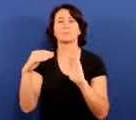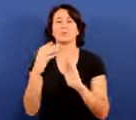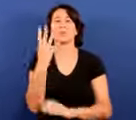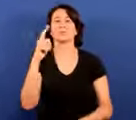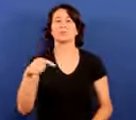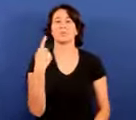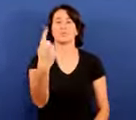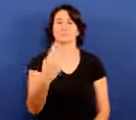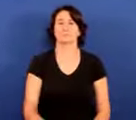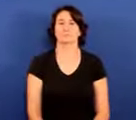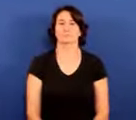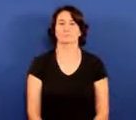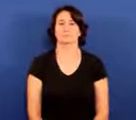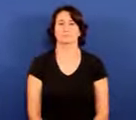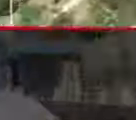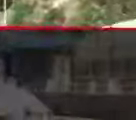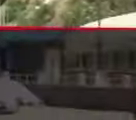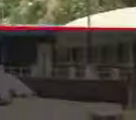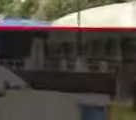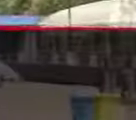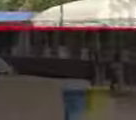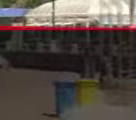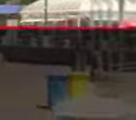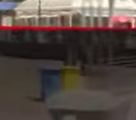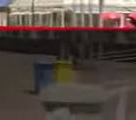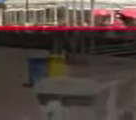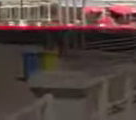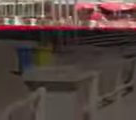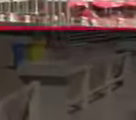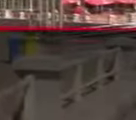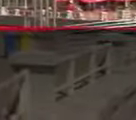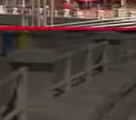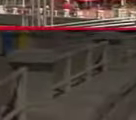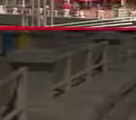5,6 millones de personas. El 31 de julio fue el día de